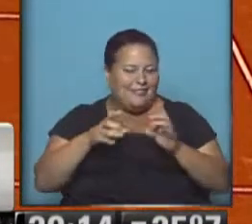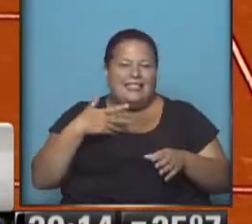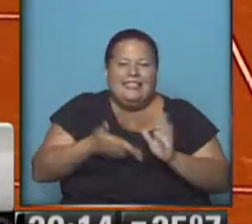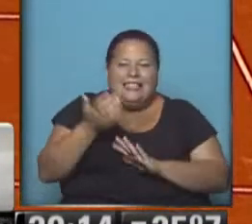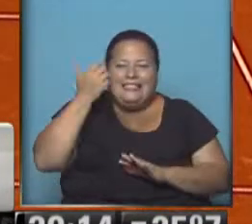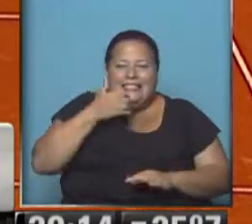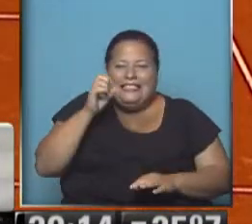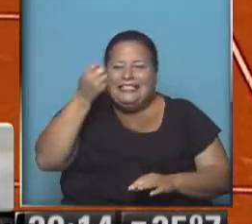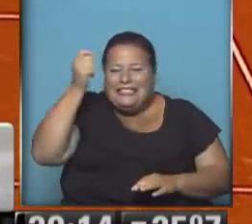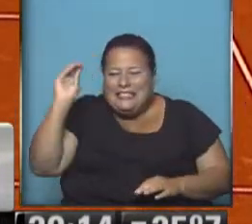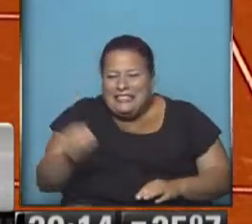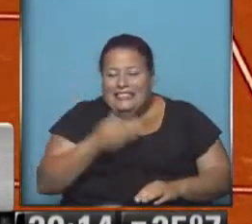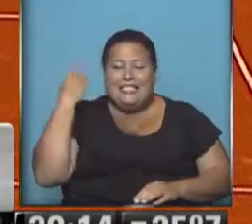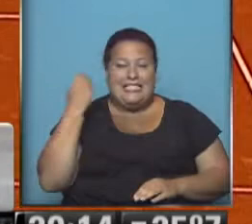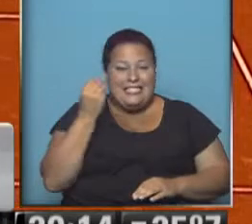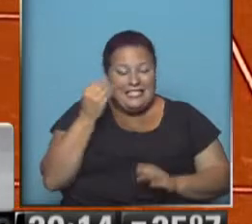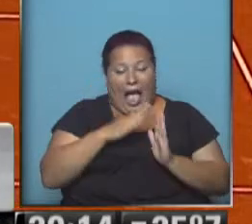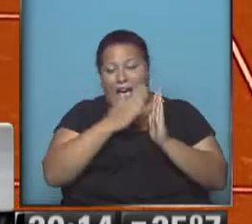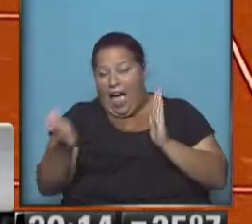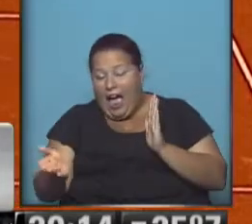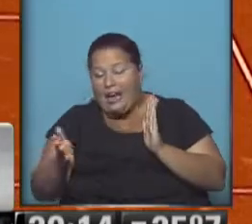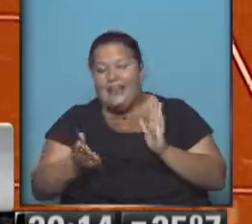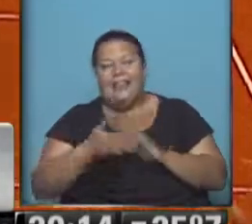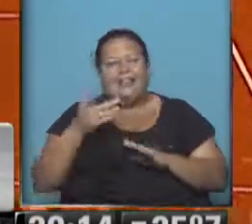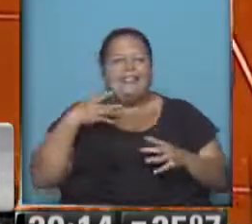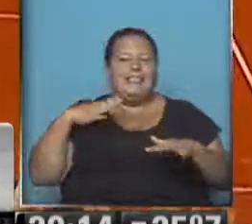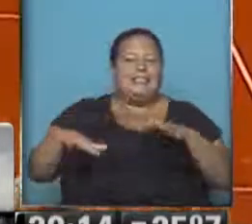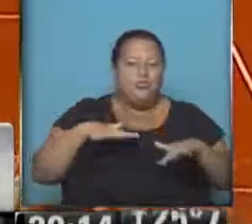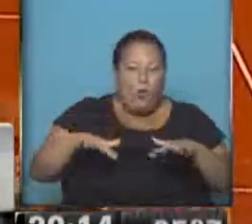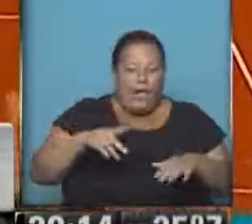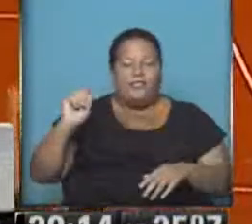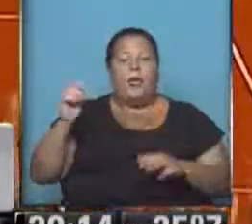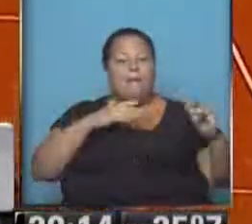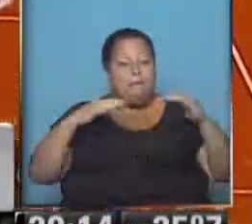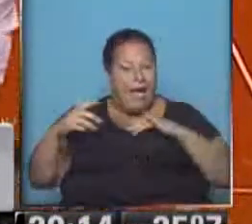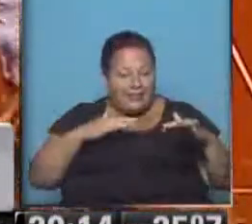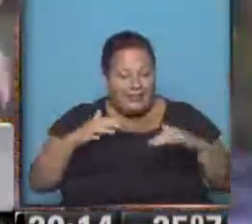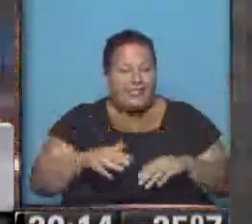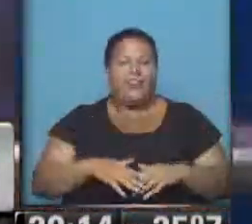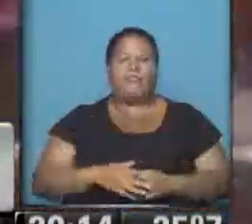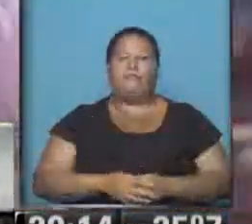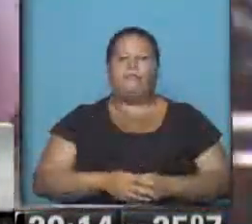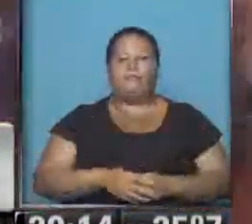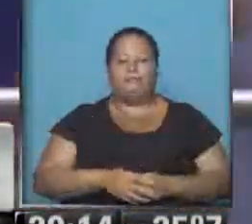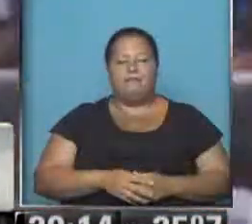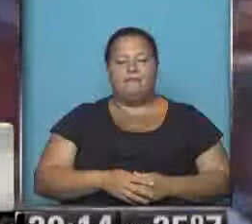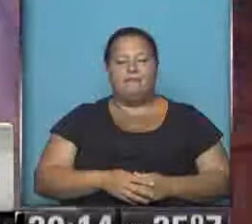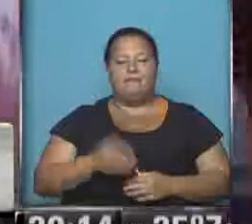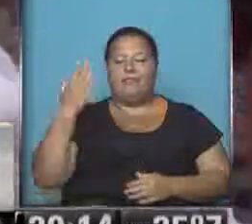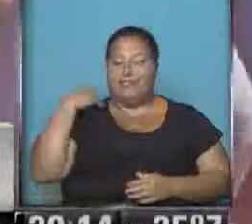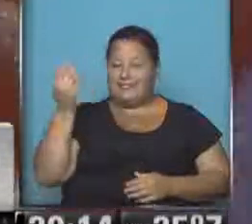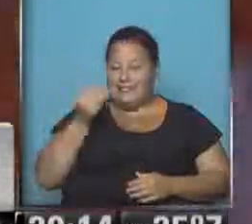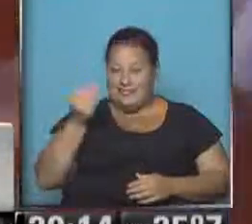de la derrota desde el sábado para acá y tantas circunstancias como el partido que decía Ceci del